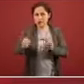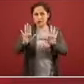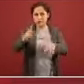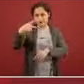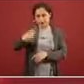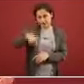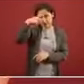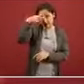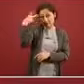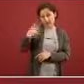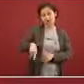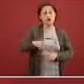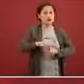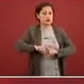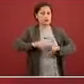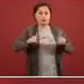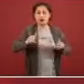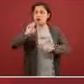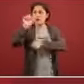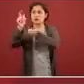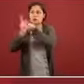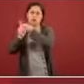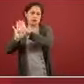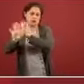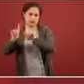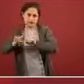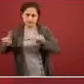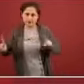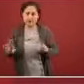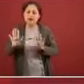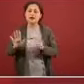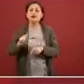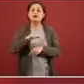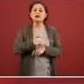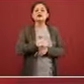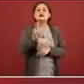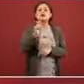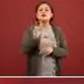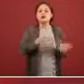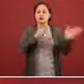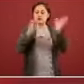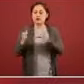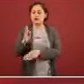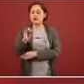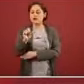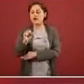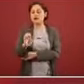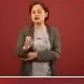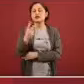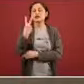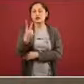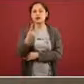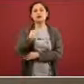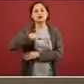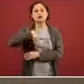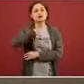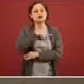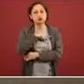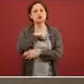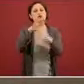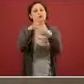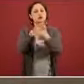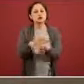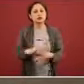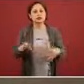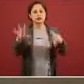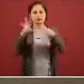otros países, anticipamos casi 15 días las medidas de fase 2, preferimos aprovechar la oportunidad de hacer las